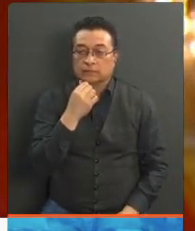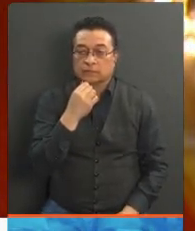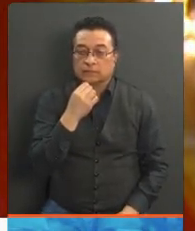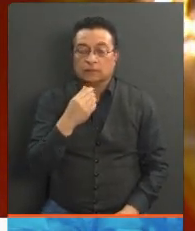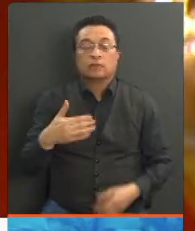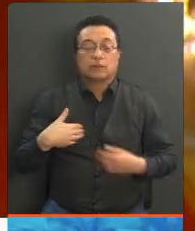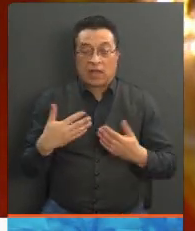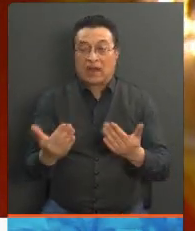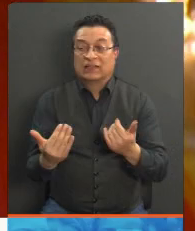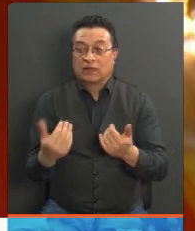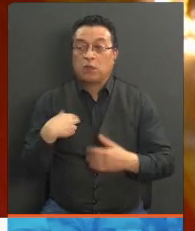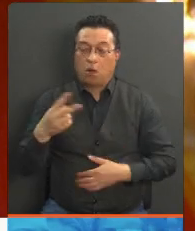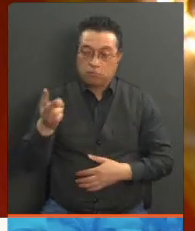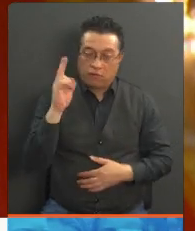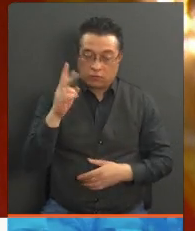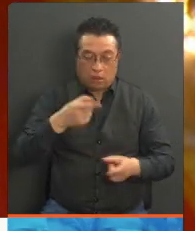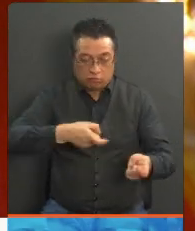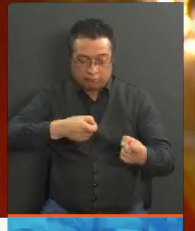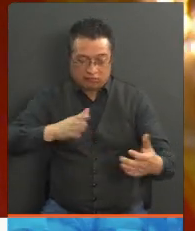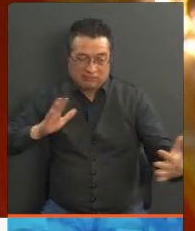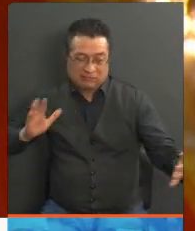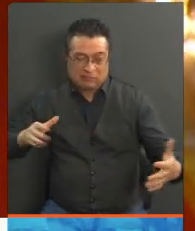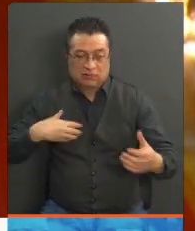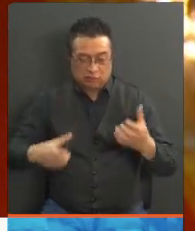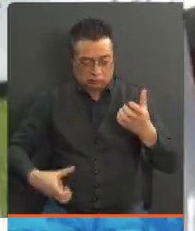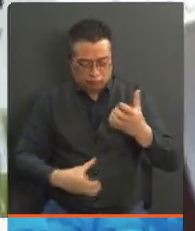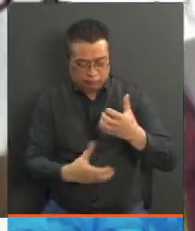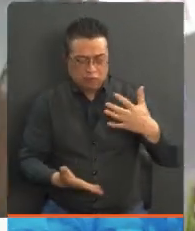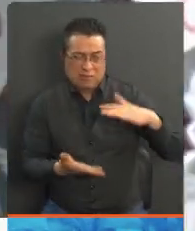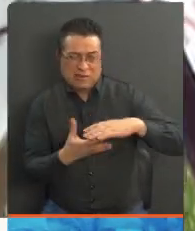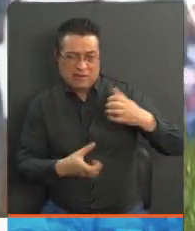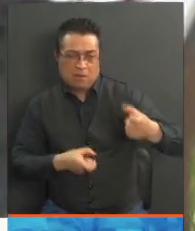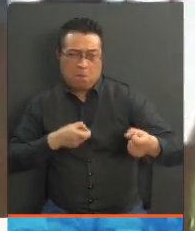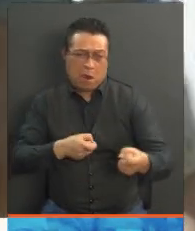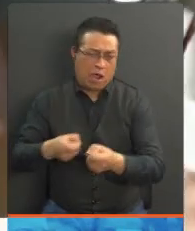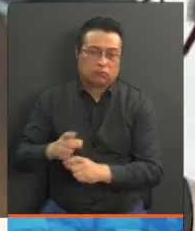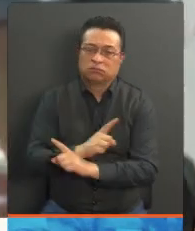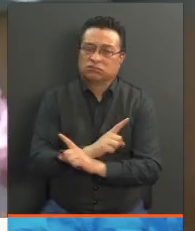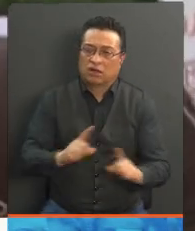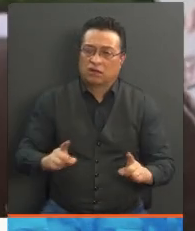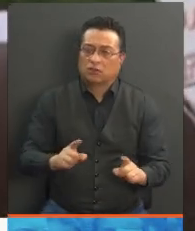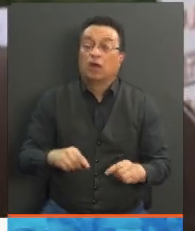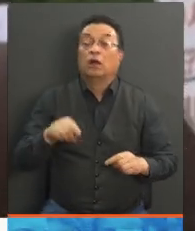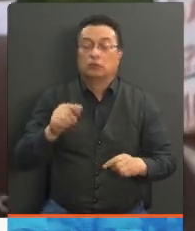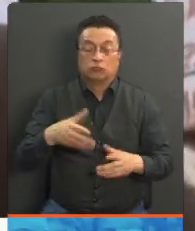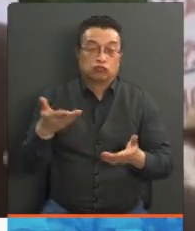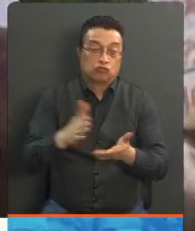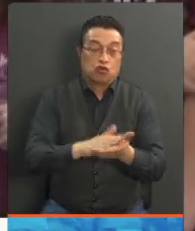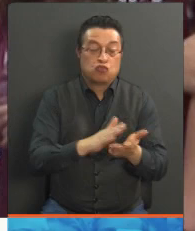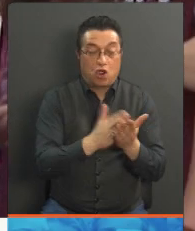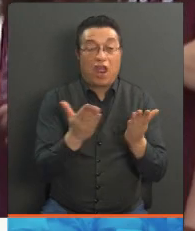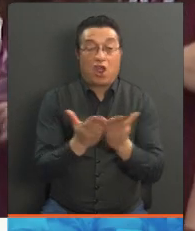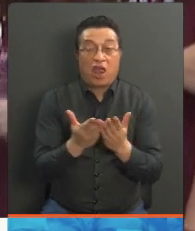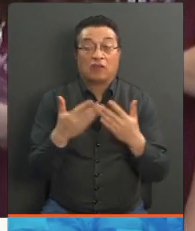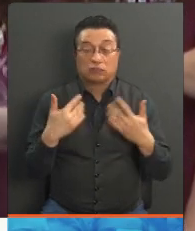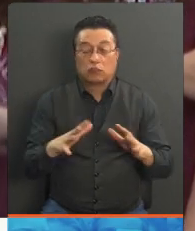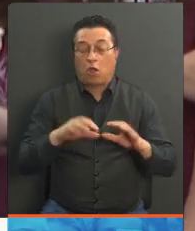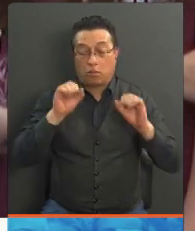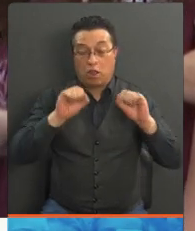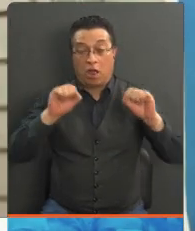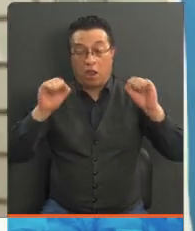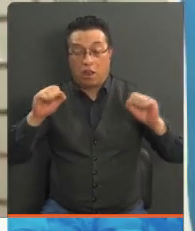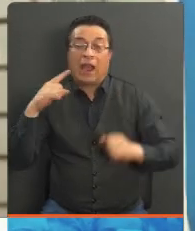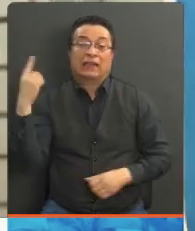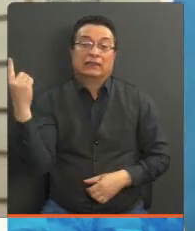Necesitamos prohibir las armas de asalto y los cargadores de alta capacidad. La peor matanza escolar de la última década generó protestas a nivel nacional